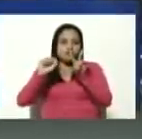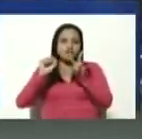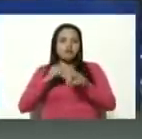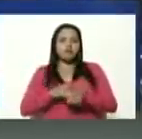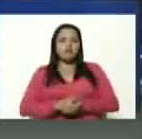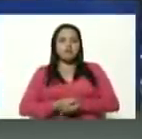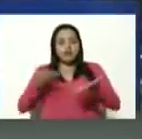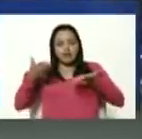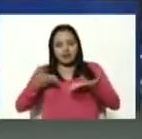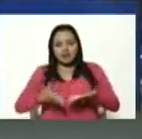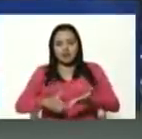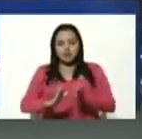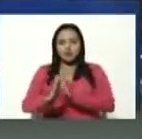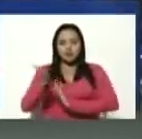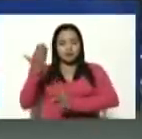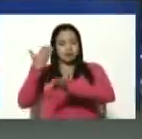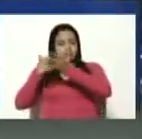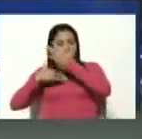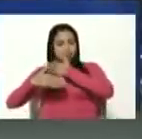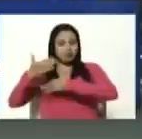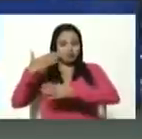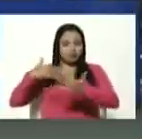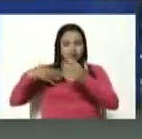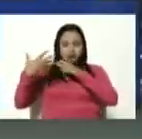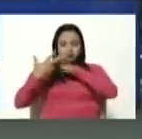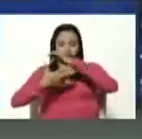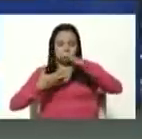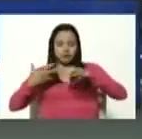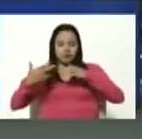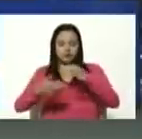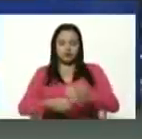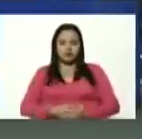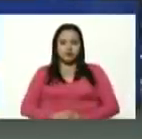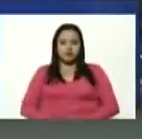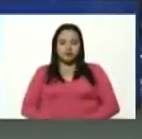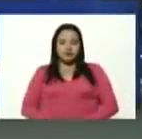Nació en aquel tumultuoso